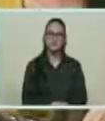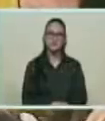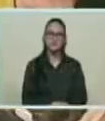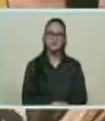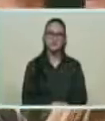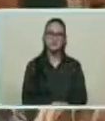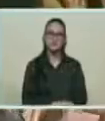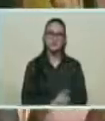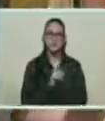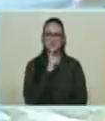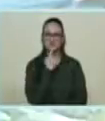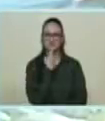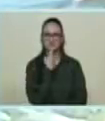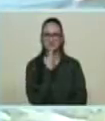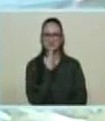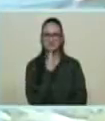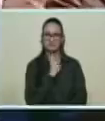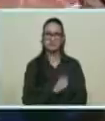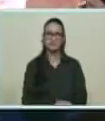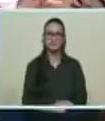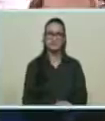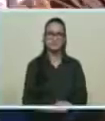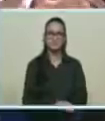Clave secreta.